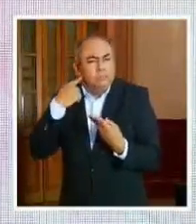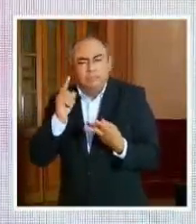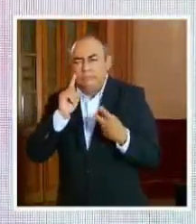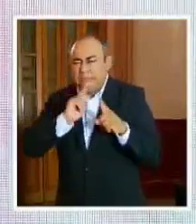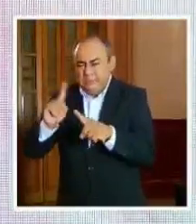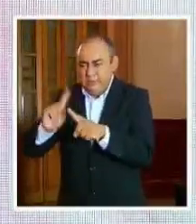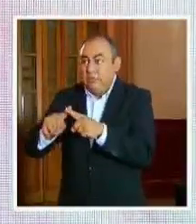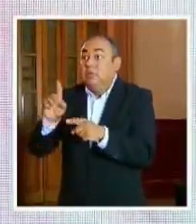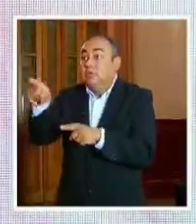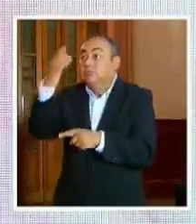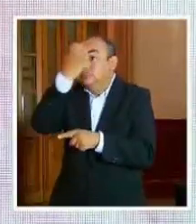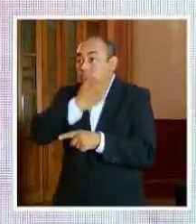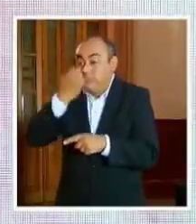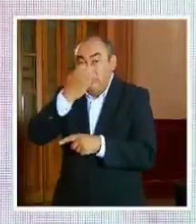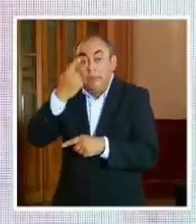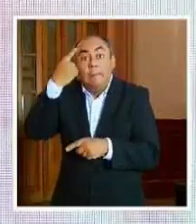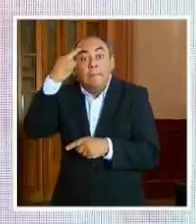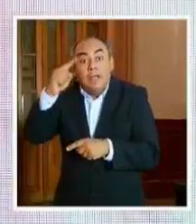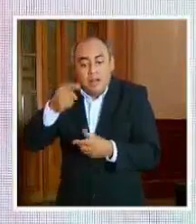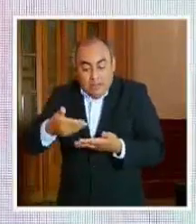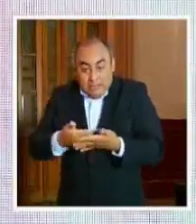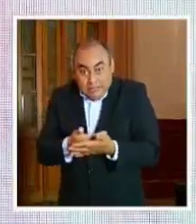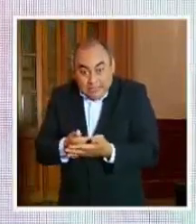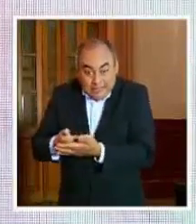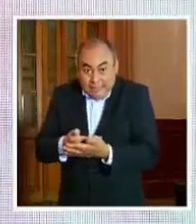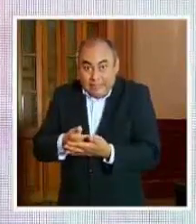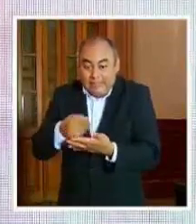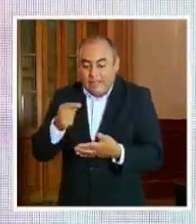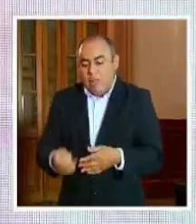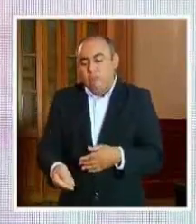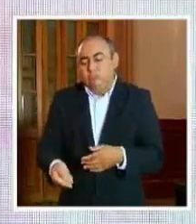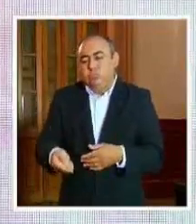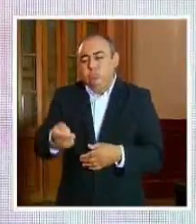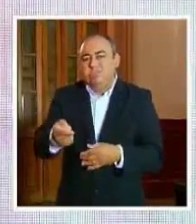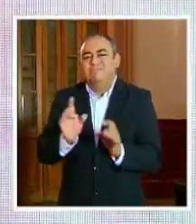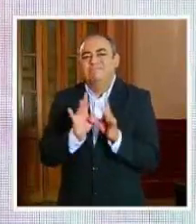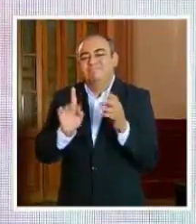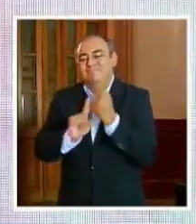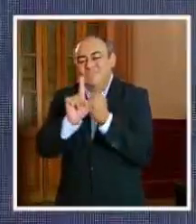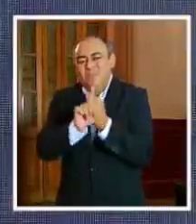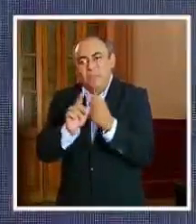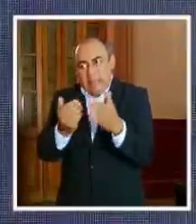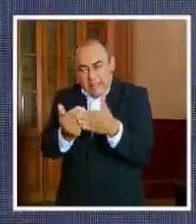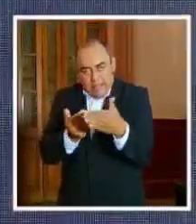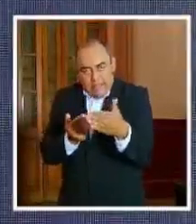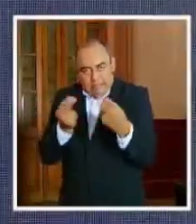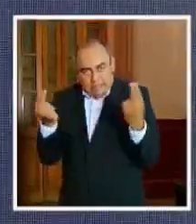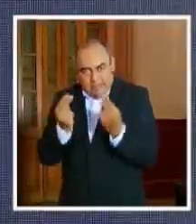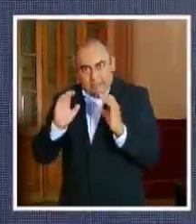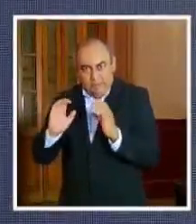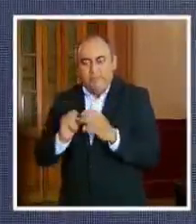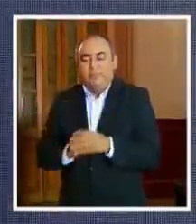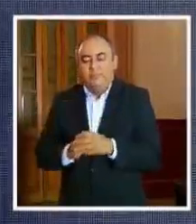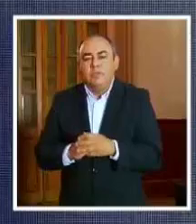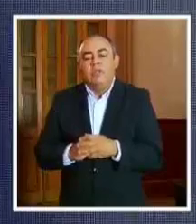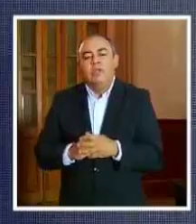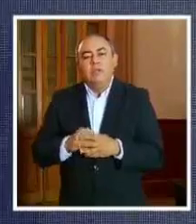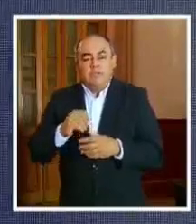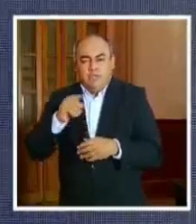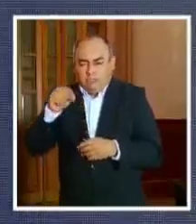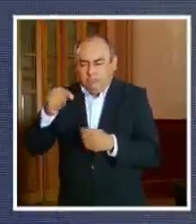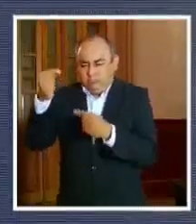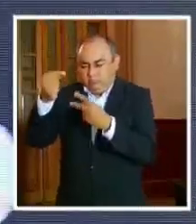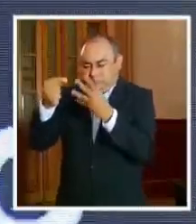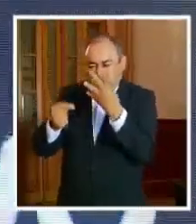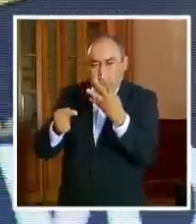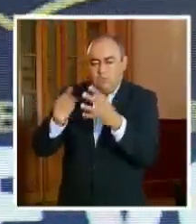hacerlo de forma oportuna antes de que produzca daños serios en su bebé. Bien, pues con esto termino mi presentación